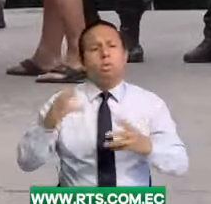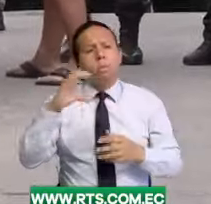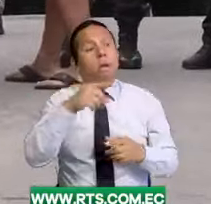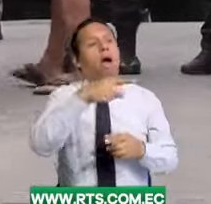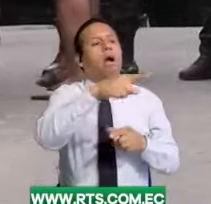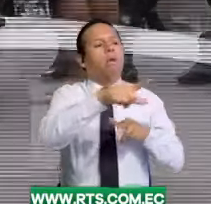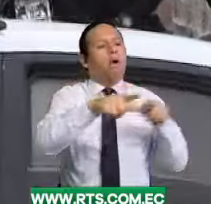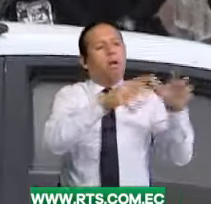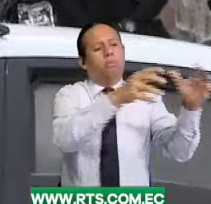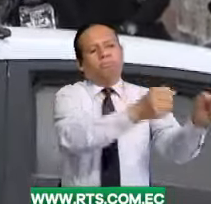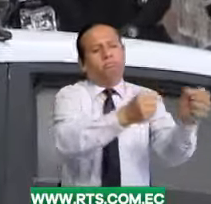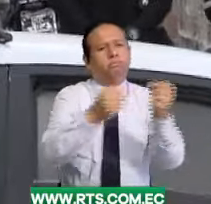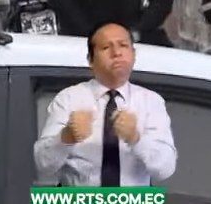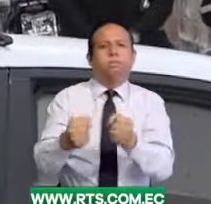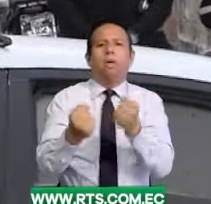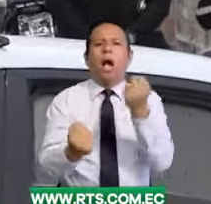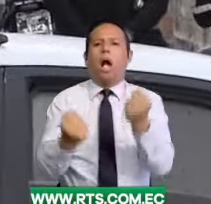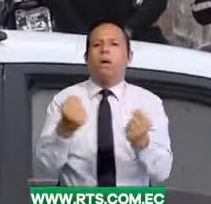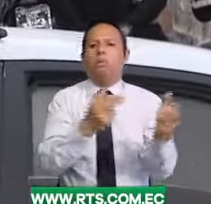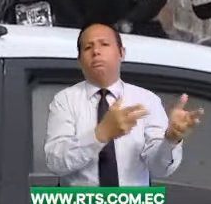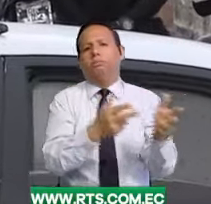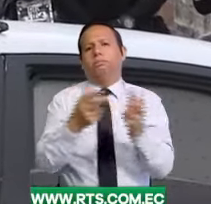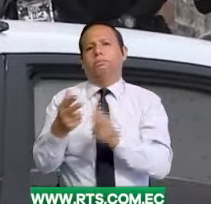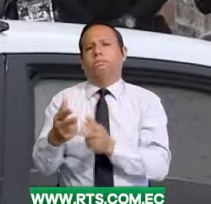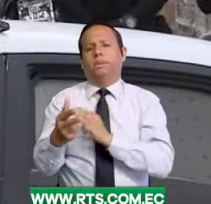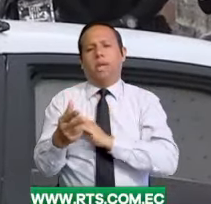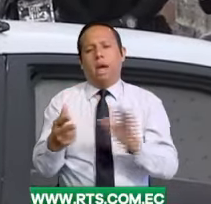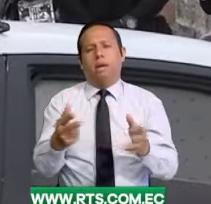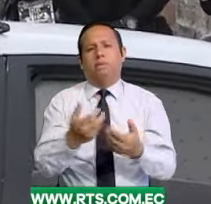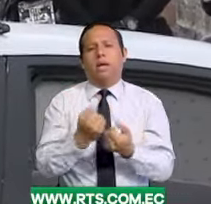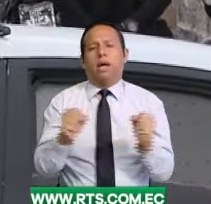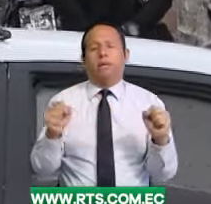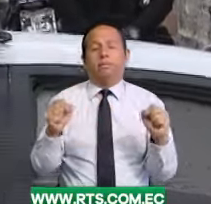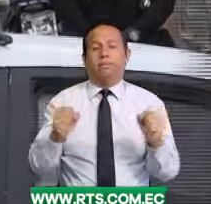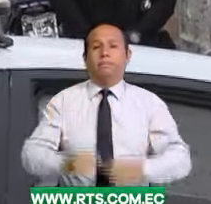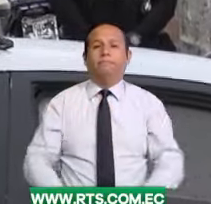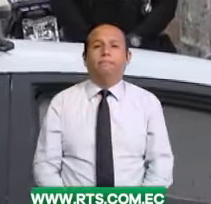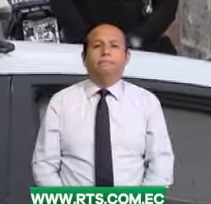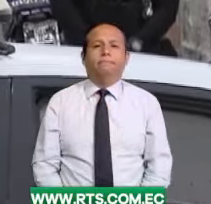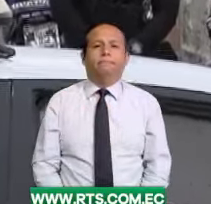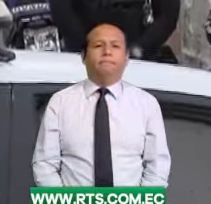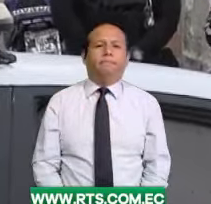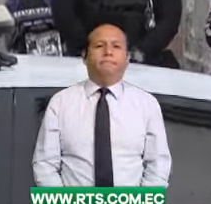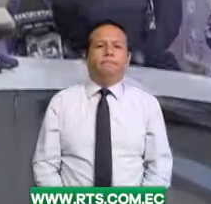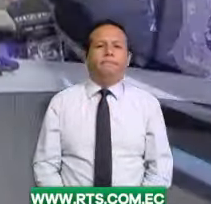Eloy Alfaro. Con cámaras de Eduardo García desde la provincia de Manabí, informó Wendy Delgado.